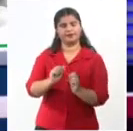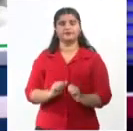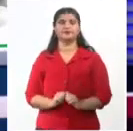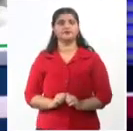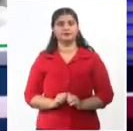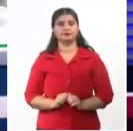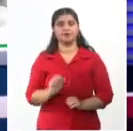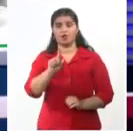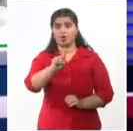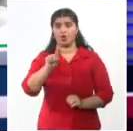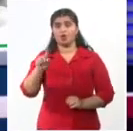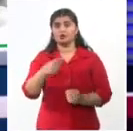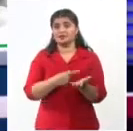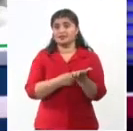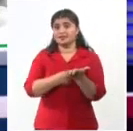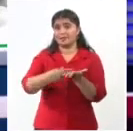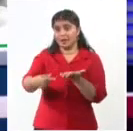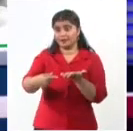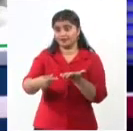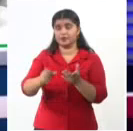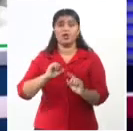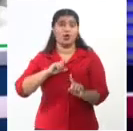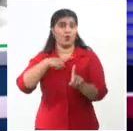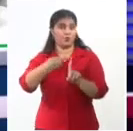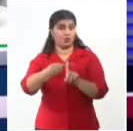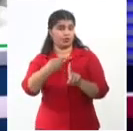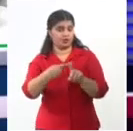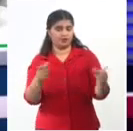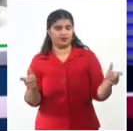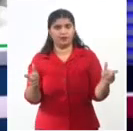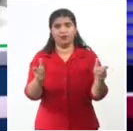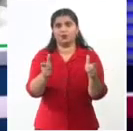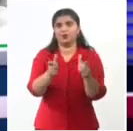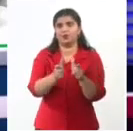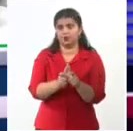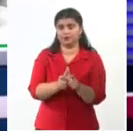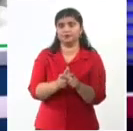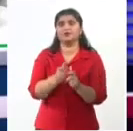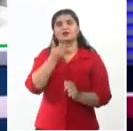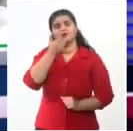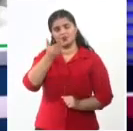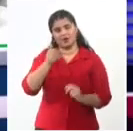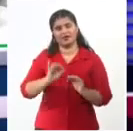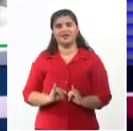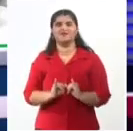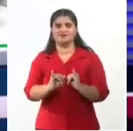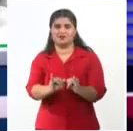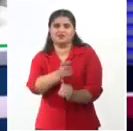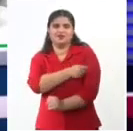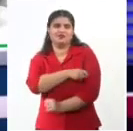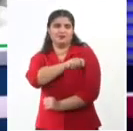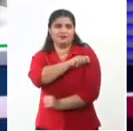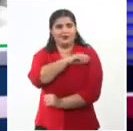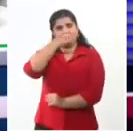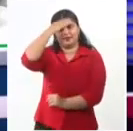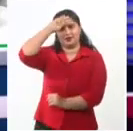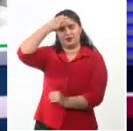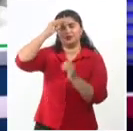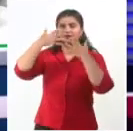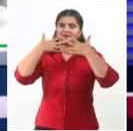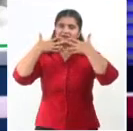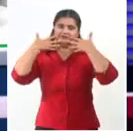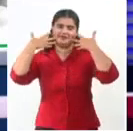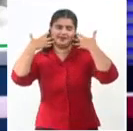semana consecutiva decrece la curva de casos activos. Son buenas noticias para los cubanos y, por